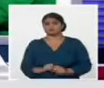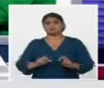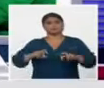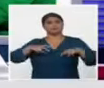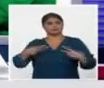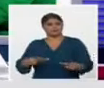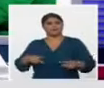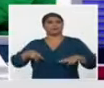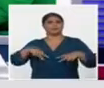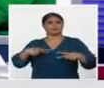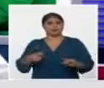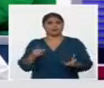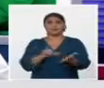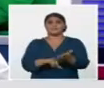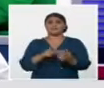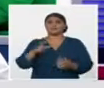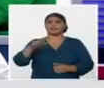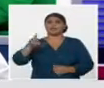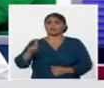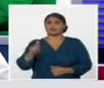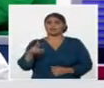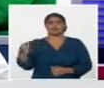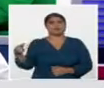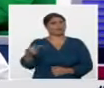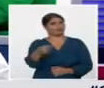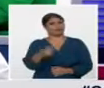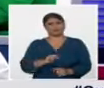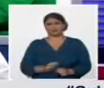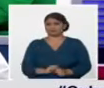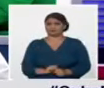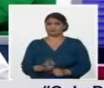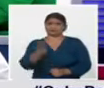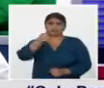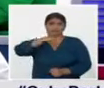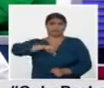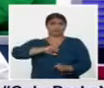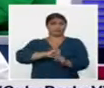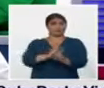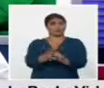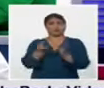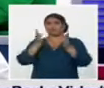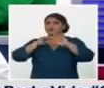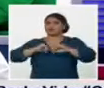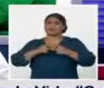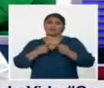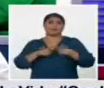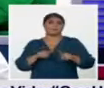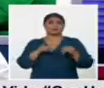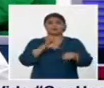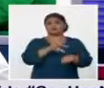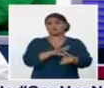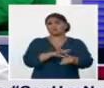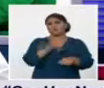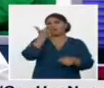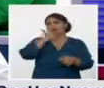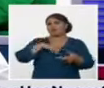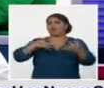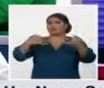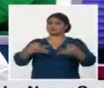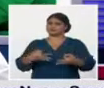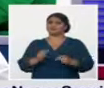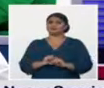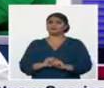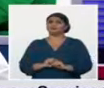PCR había resultado negativo, pero son de las cosas de la COVID. Realmente el daño pulmonar que le